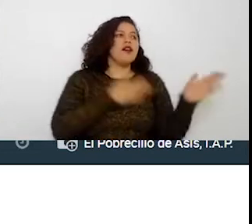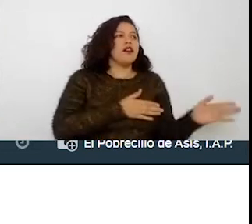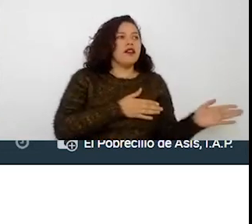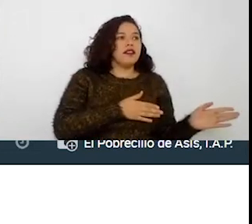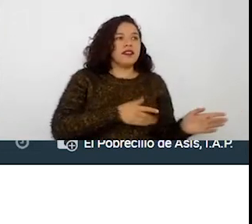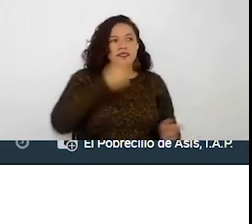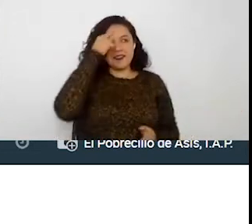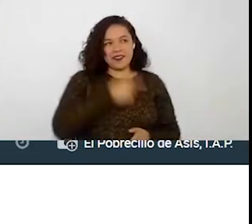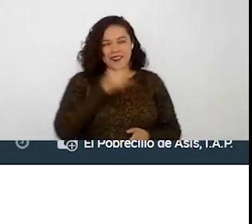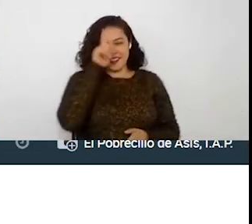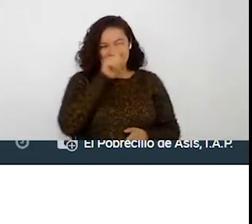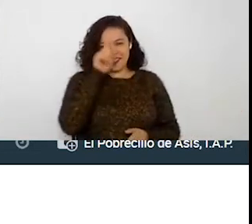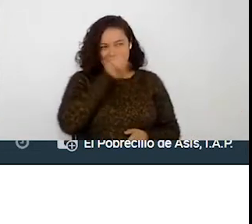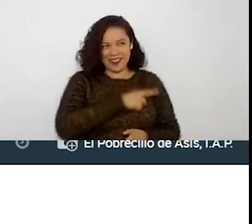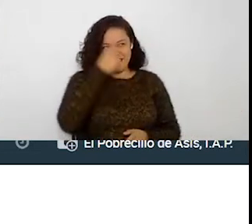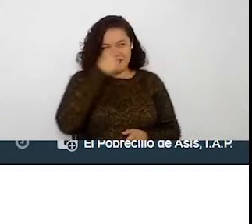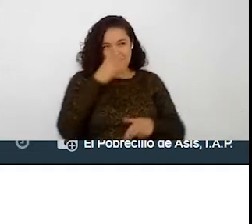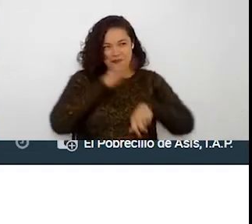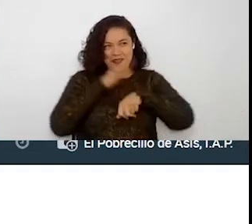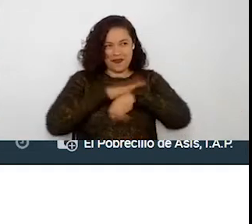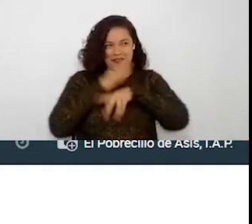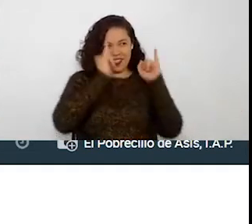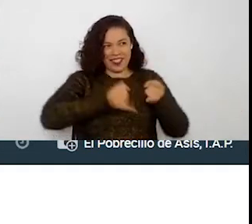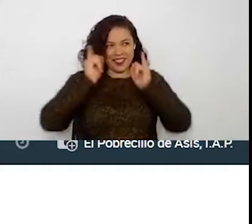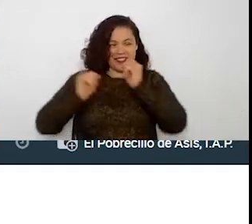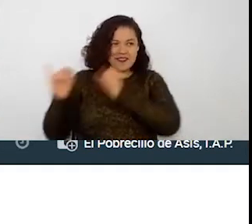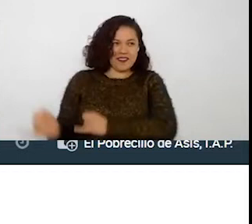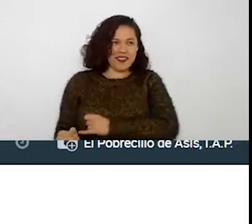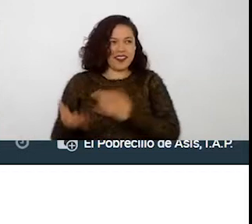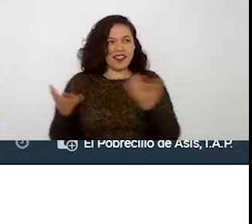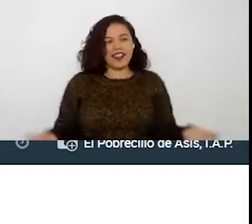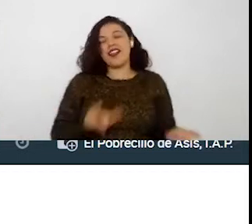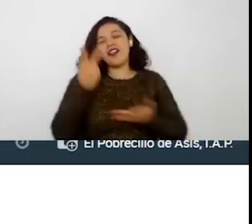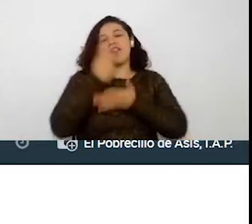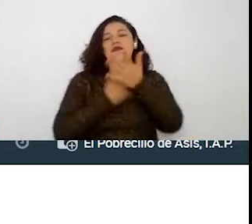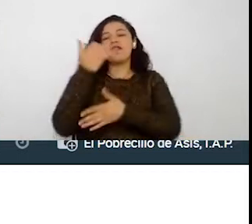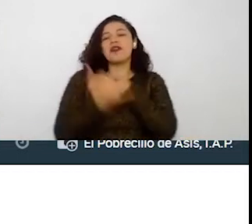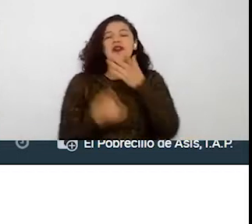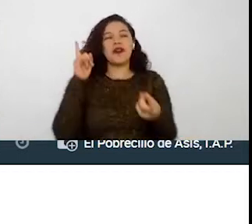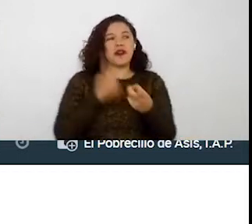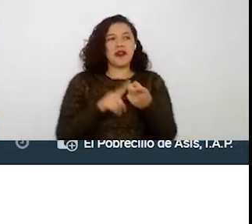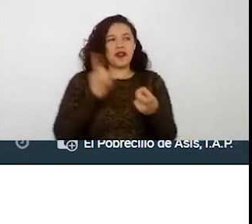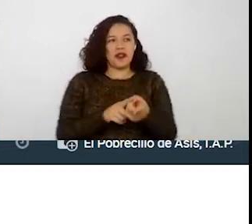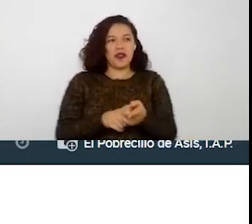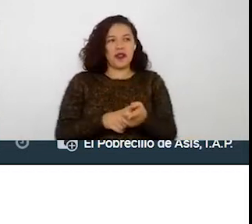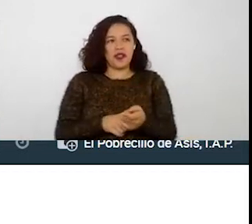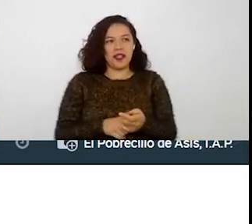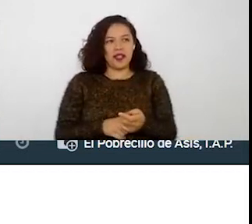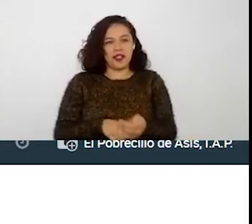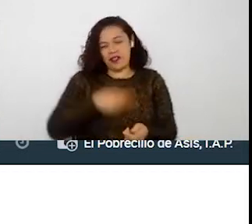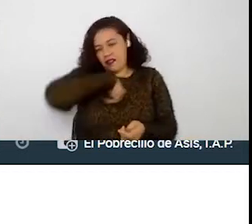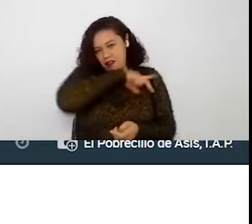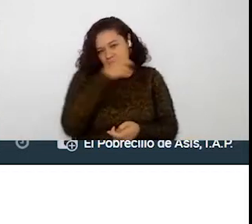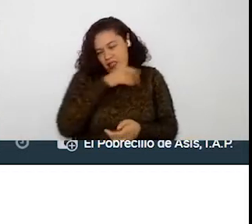de la consejería más individualizada dónde se va a hacer el proyecto Pues nosotros si bien es cierto tenemos